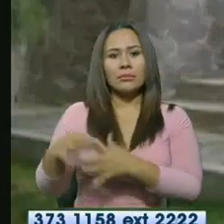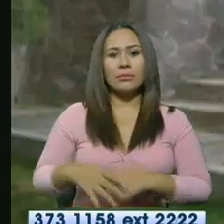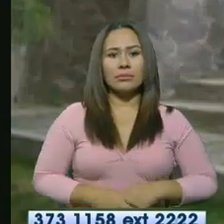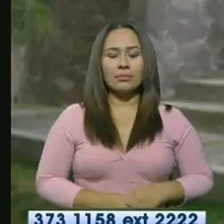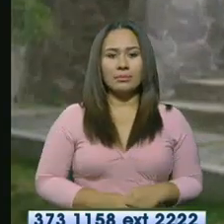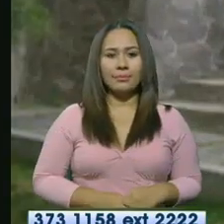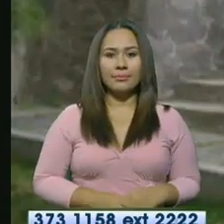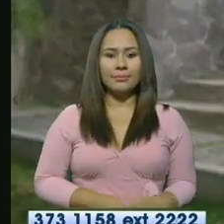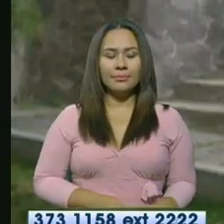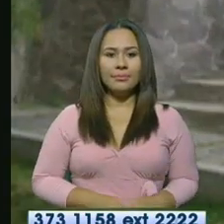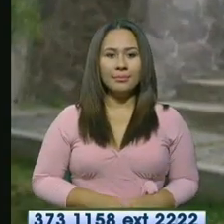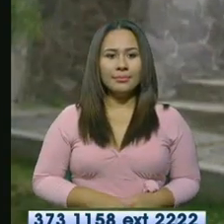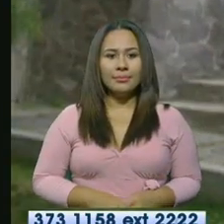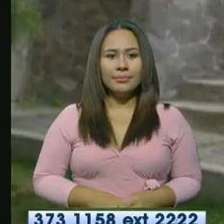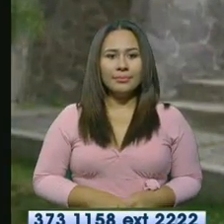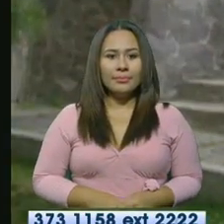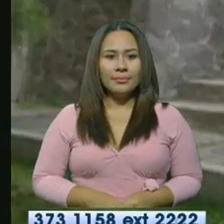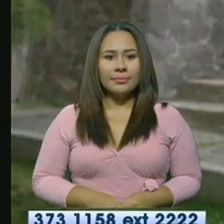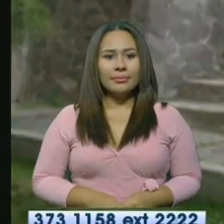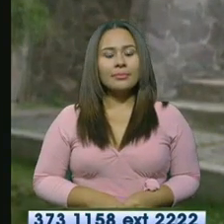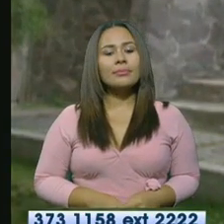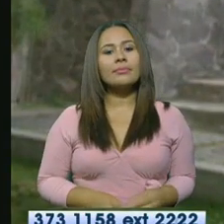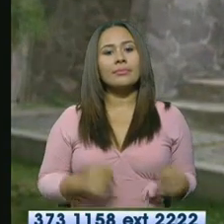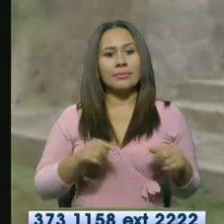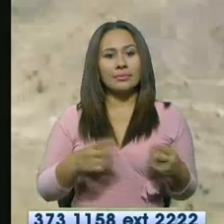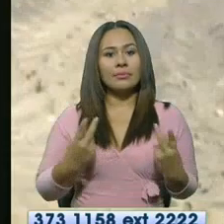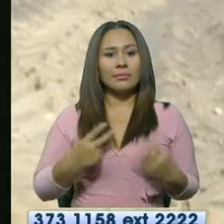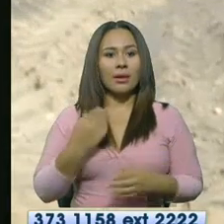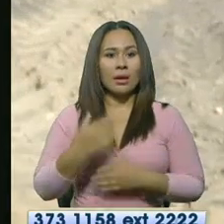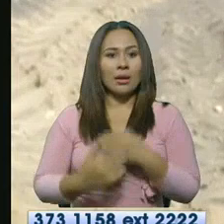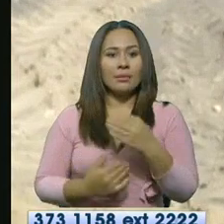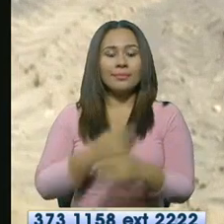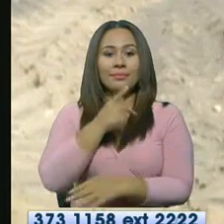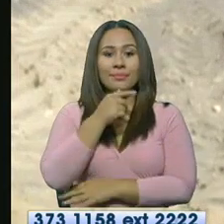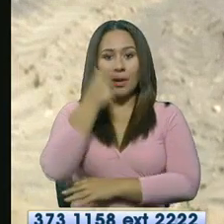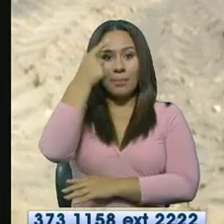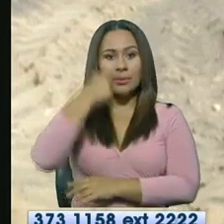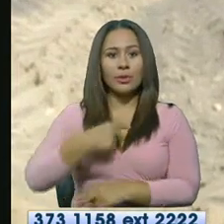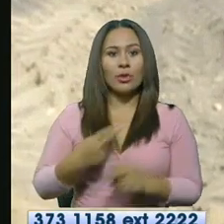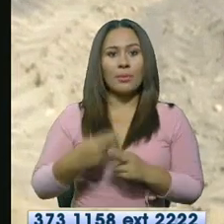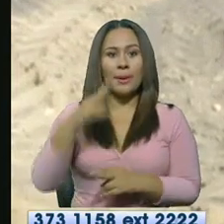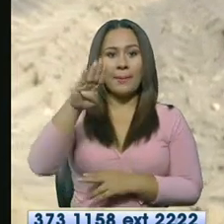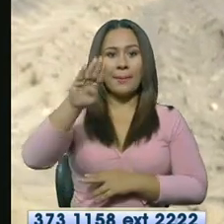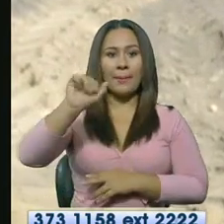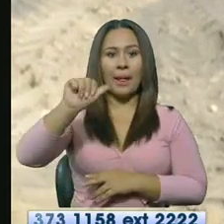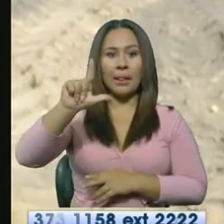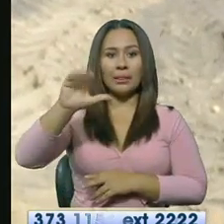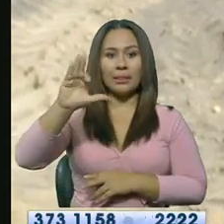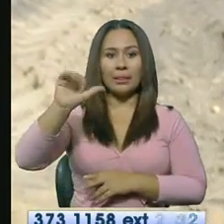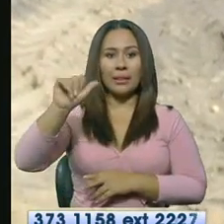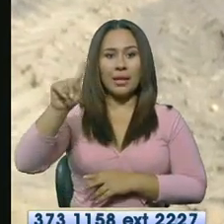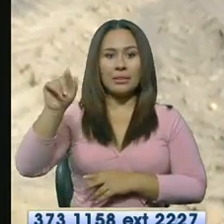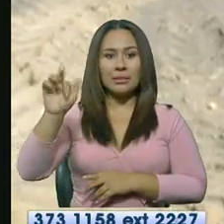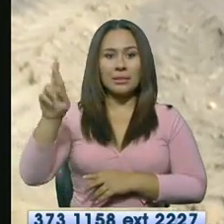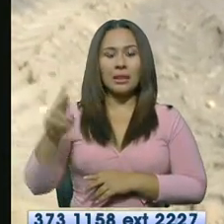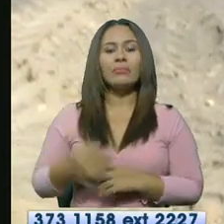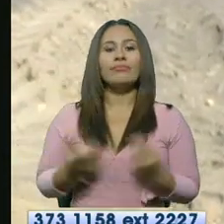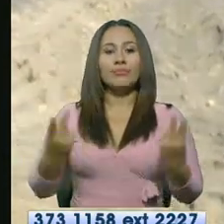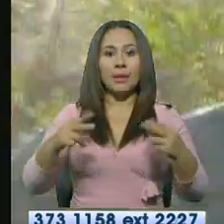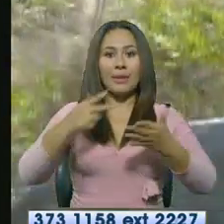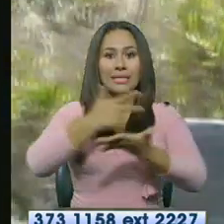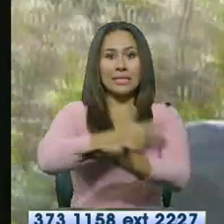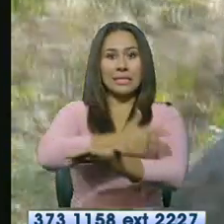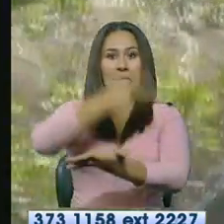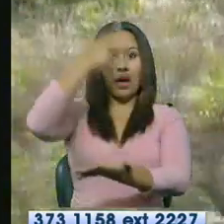y prácticamente ahí llegan donde que Baltasar saca su hielo, y sabiendo que también el Chimborazo, el